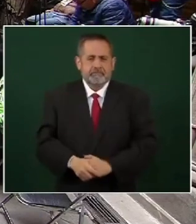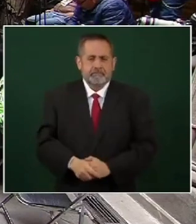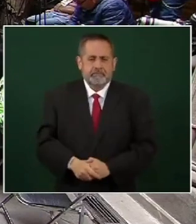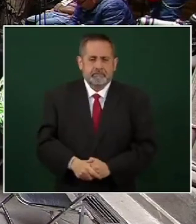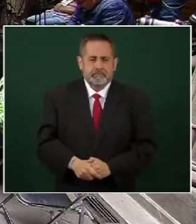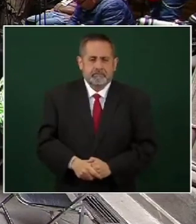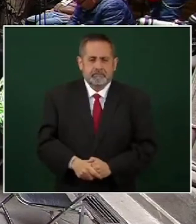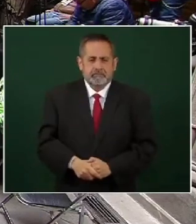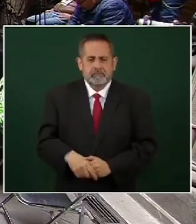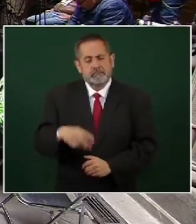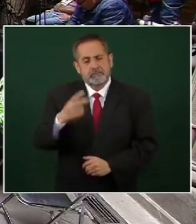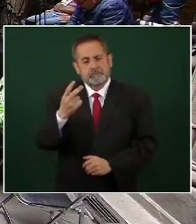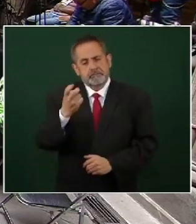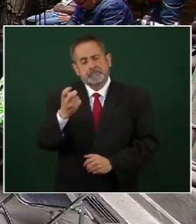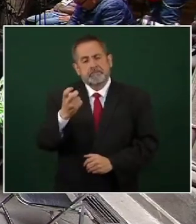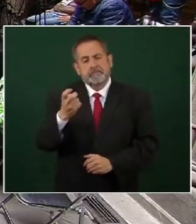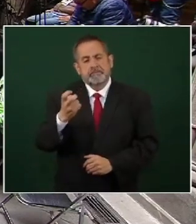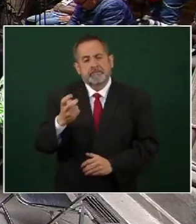Y es